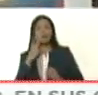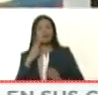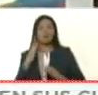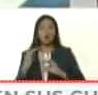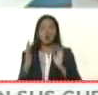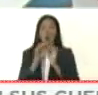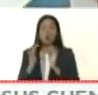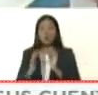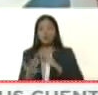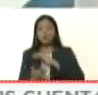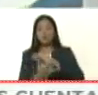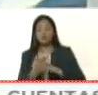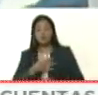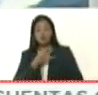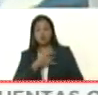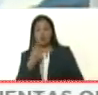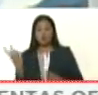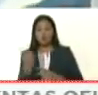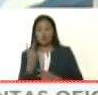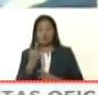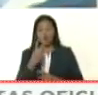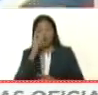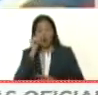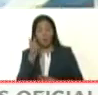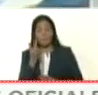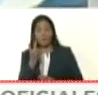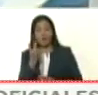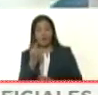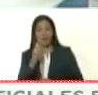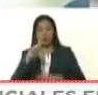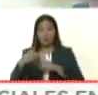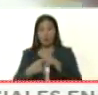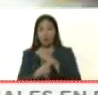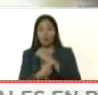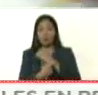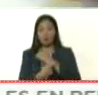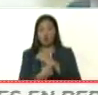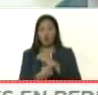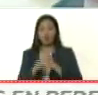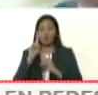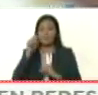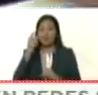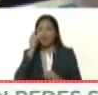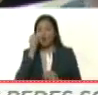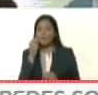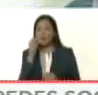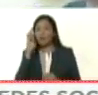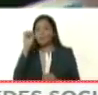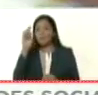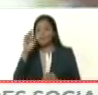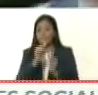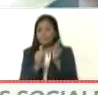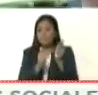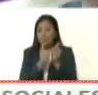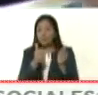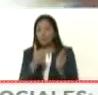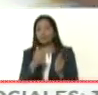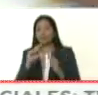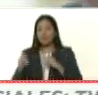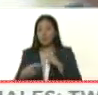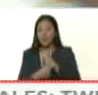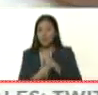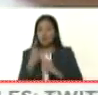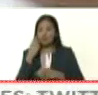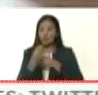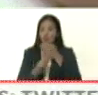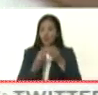WhatsApp entre Guaidó y Roberto Marrero, queda en evidencia cuáles eran los mecanismos para